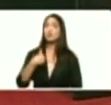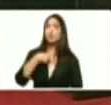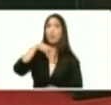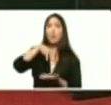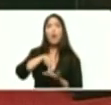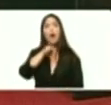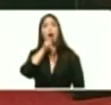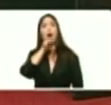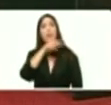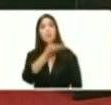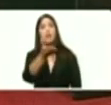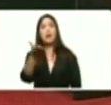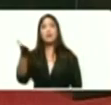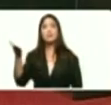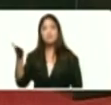hablar,